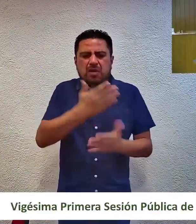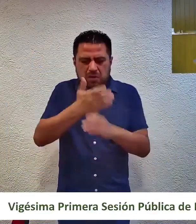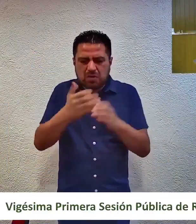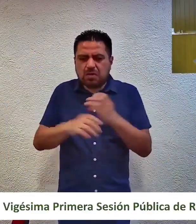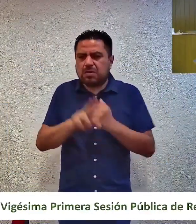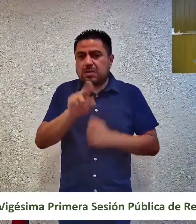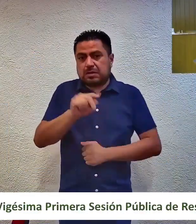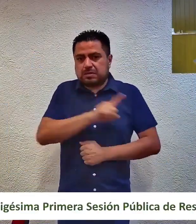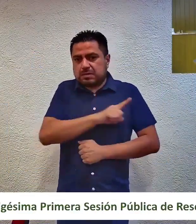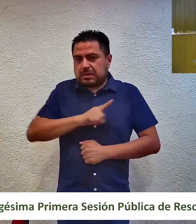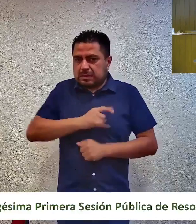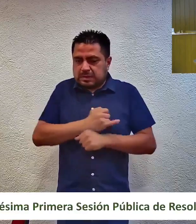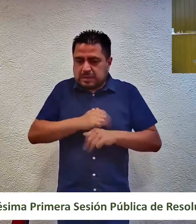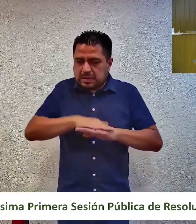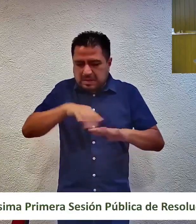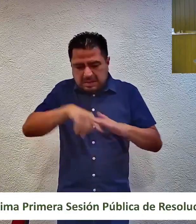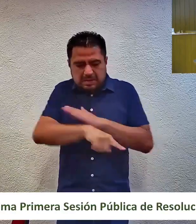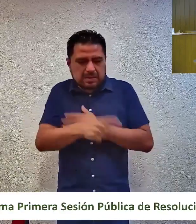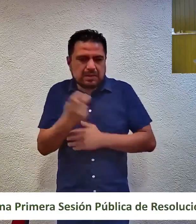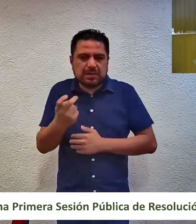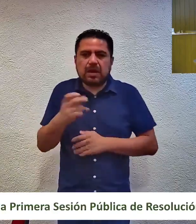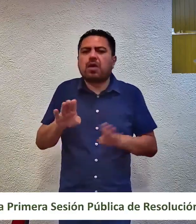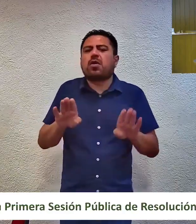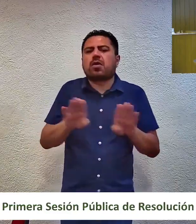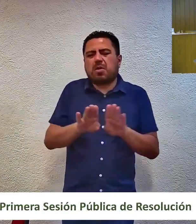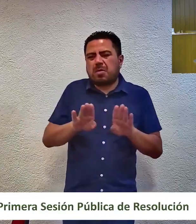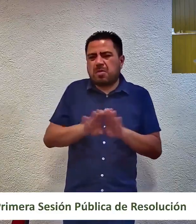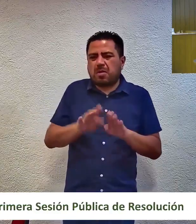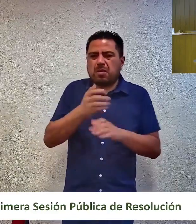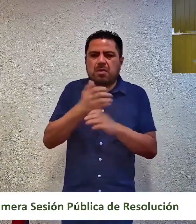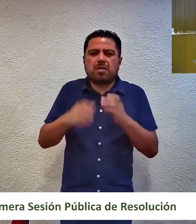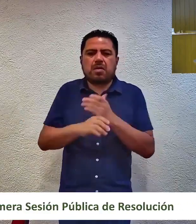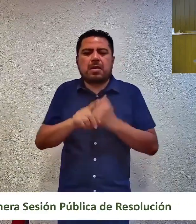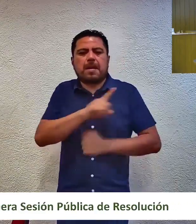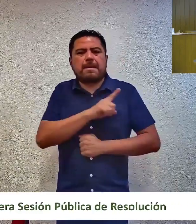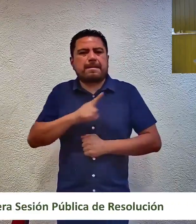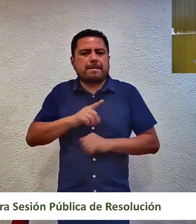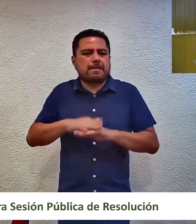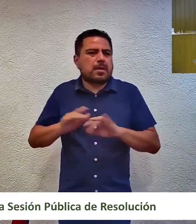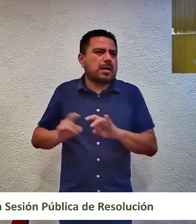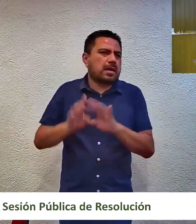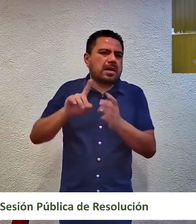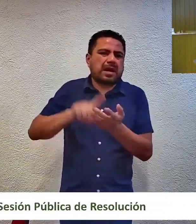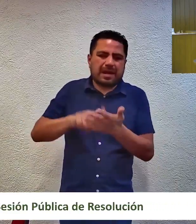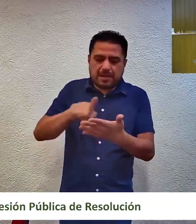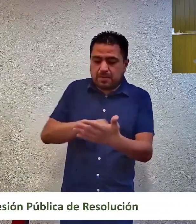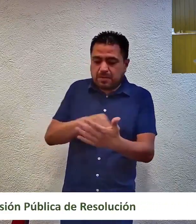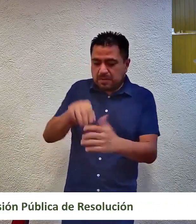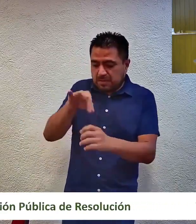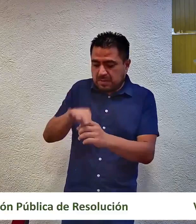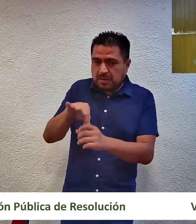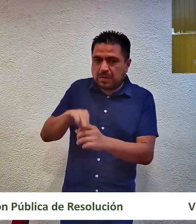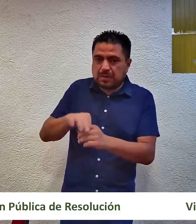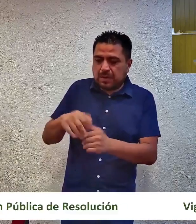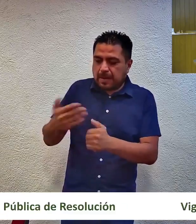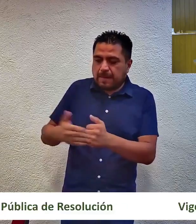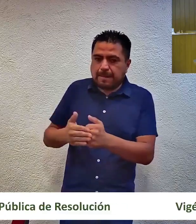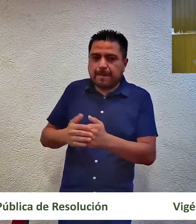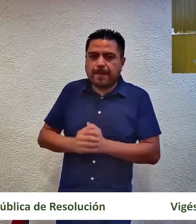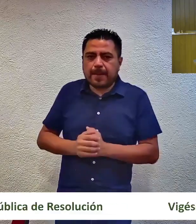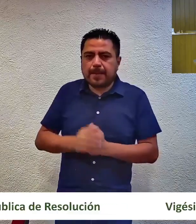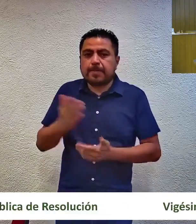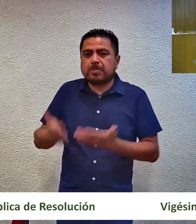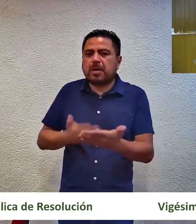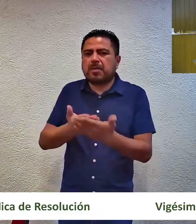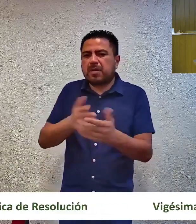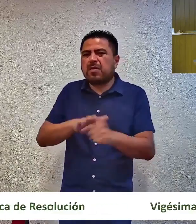que no debió estudiar en este caso, como lo es que los hechos deban provocar un impacto en el proceso electoral. En el proyecto de la cuenta se propone